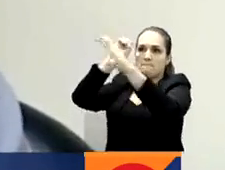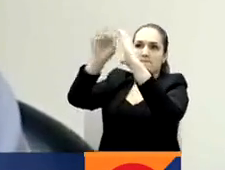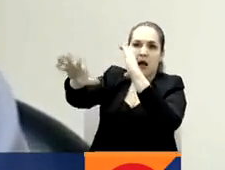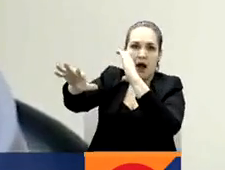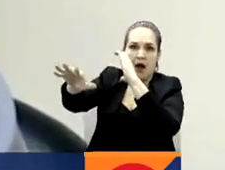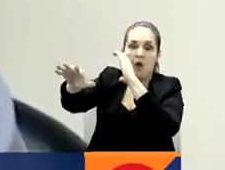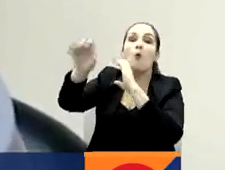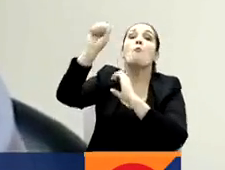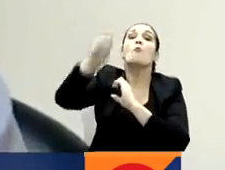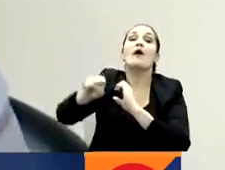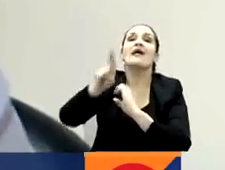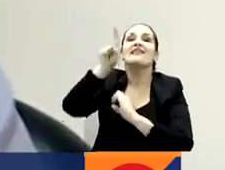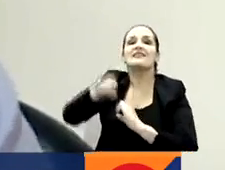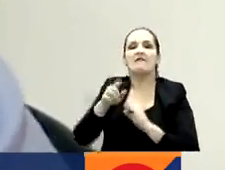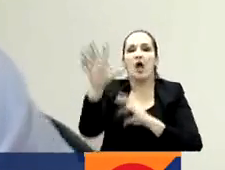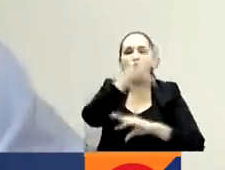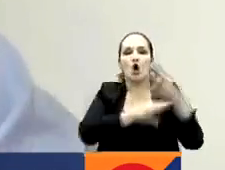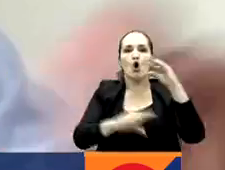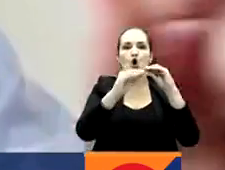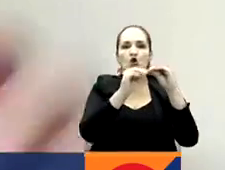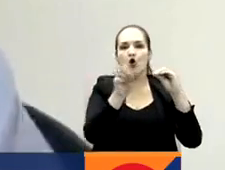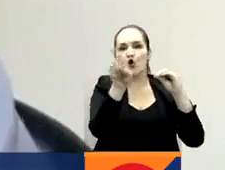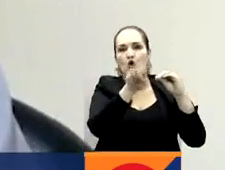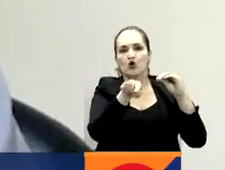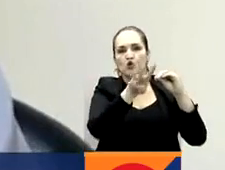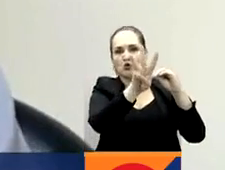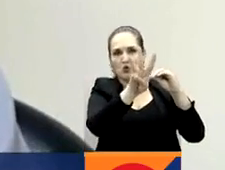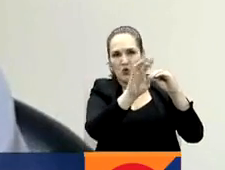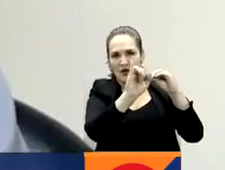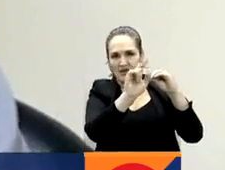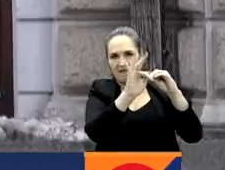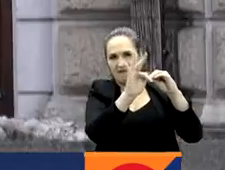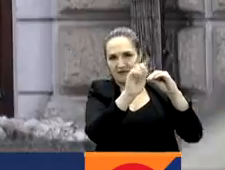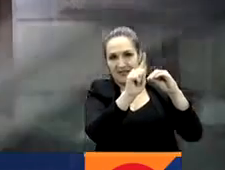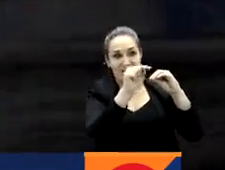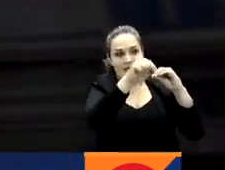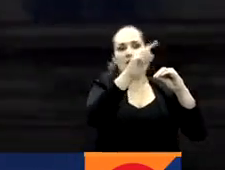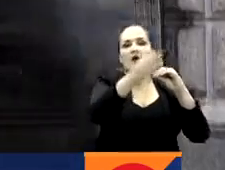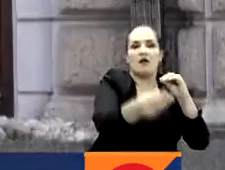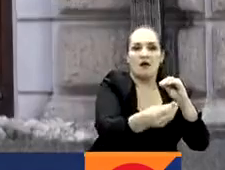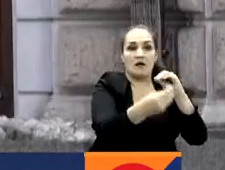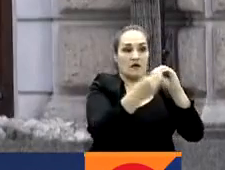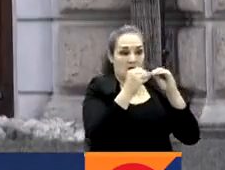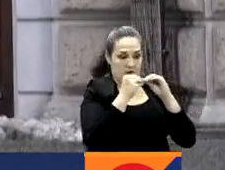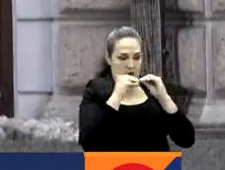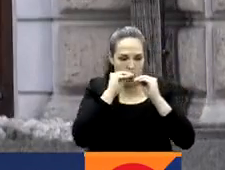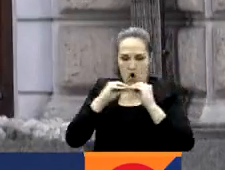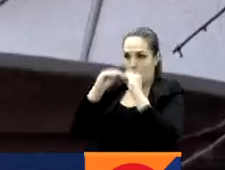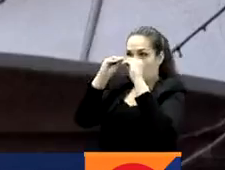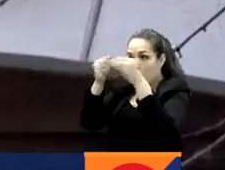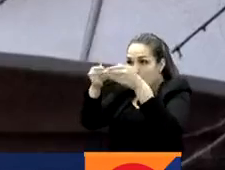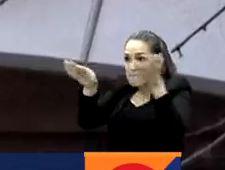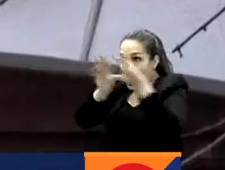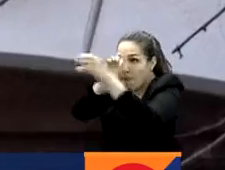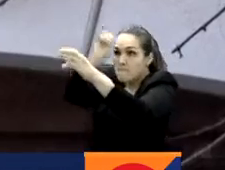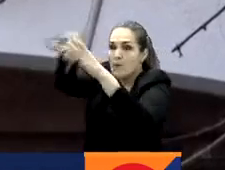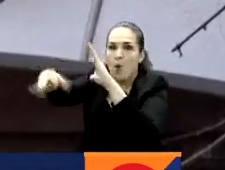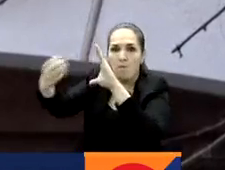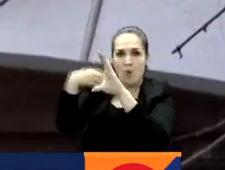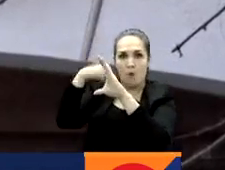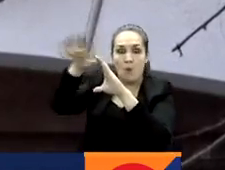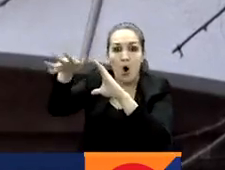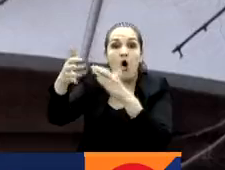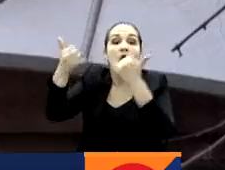dinero, necesito un código SWIFT y que efectivamente la transacción pase por ahí. Cuando bloquean, no les puedo enviar dinero. Este